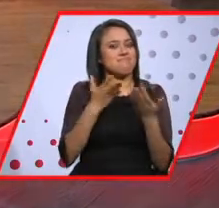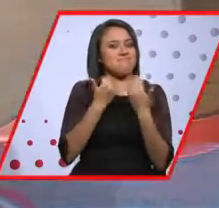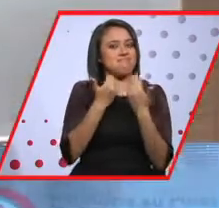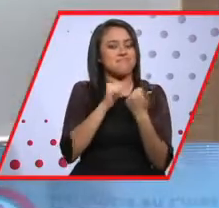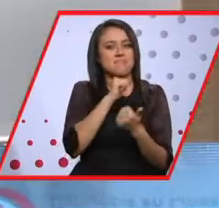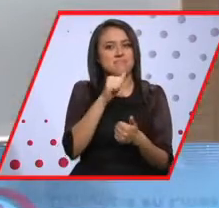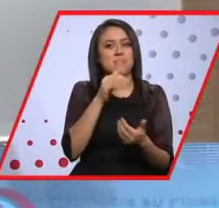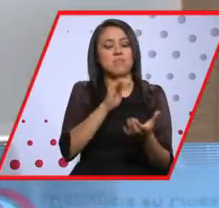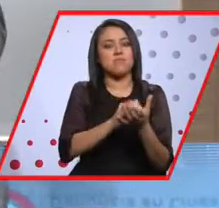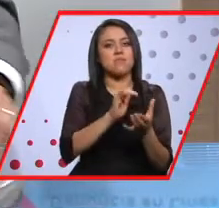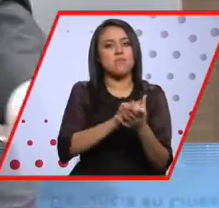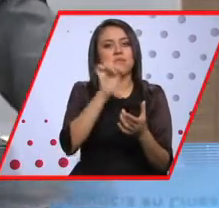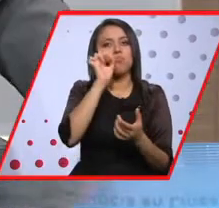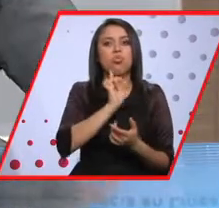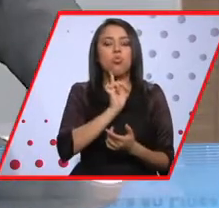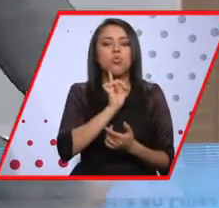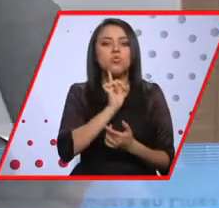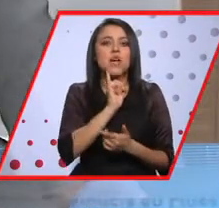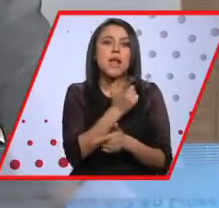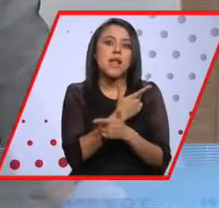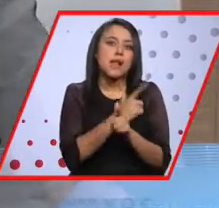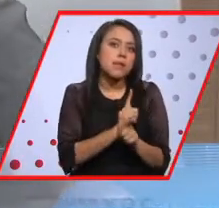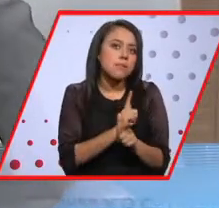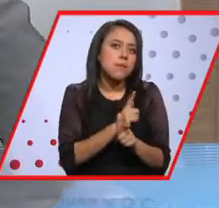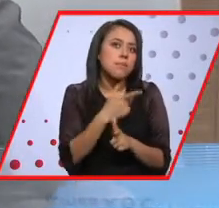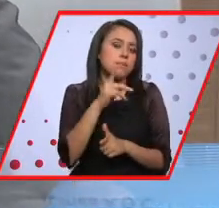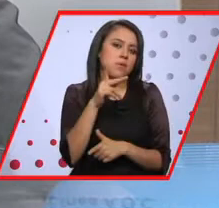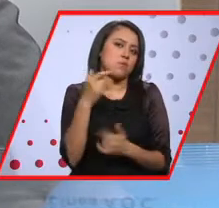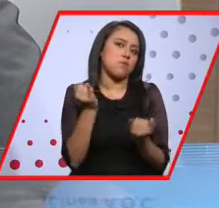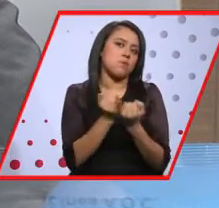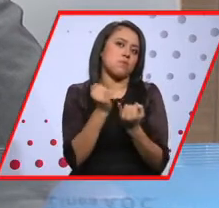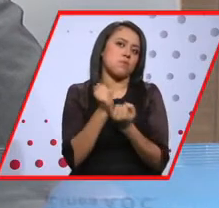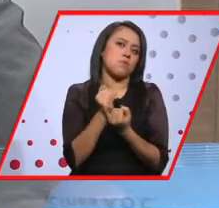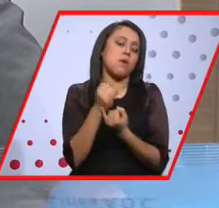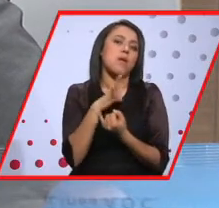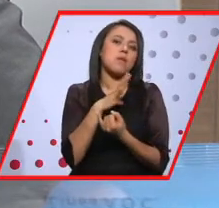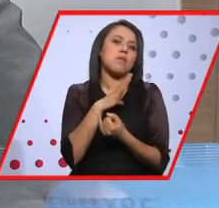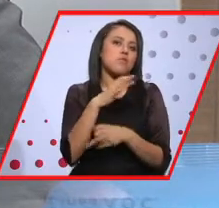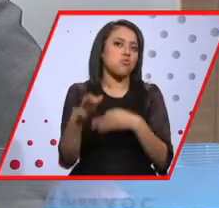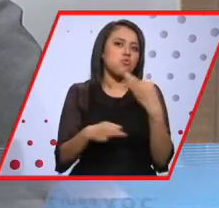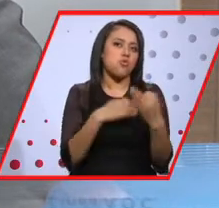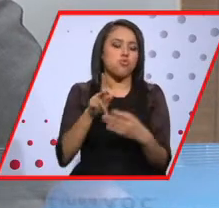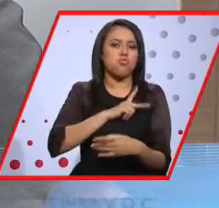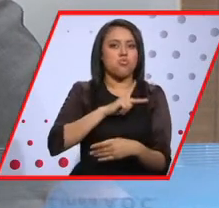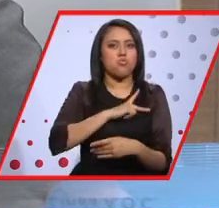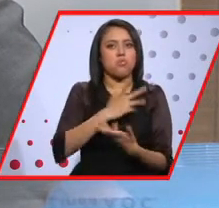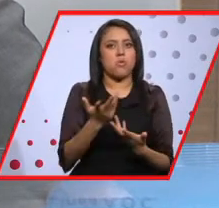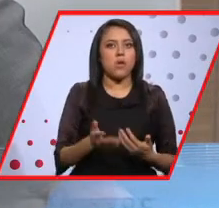Exoneran a la esposa, pero ella sigue siendo copropietaria de todo.